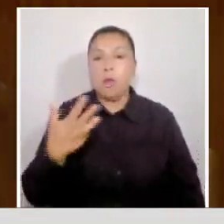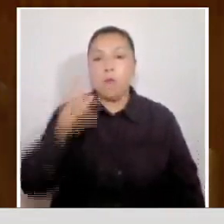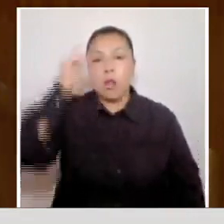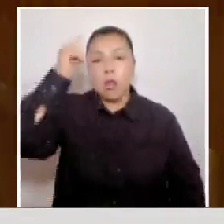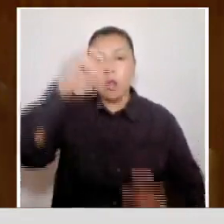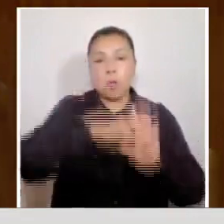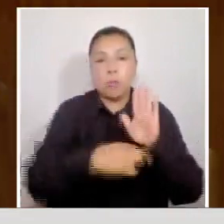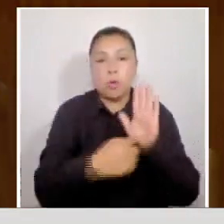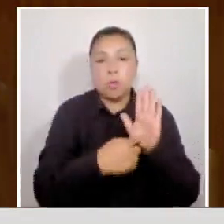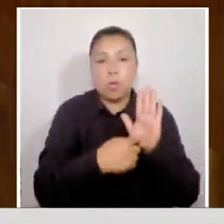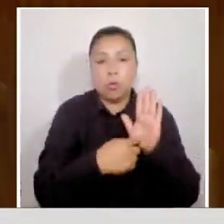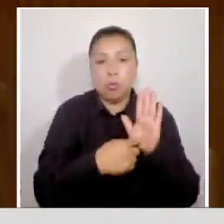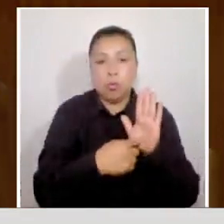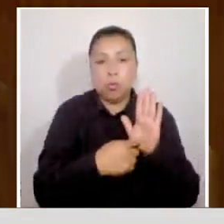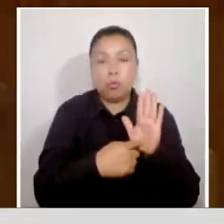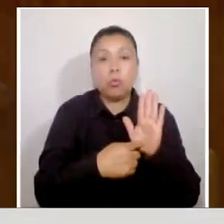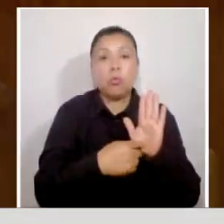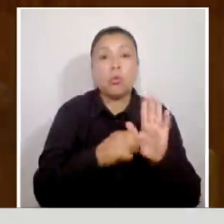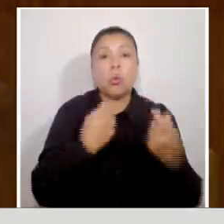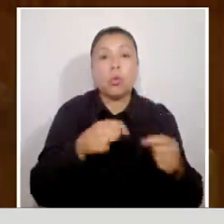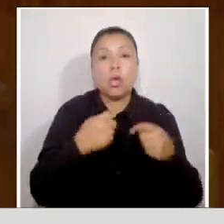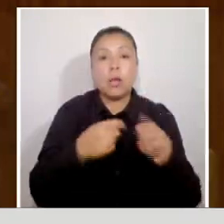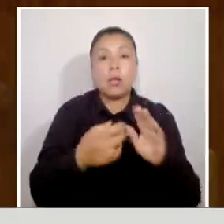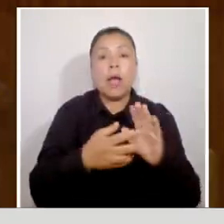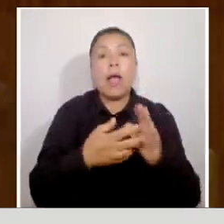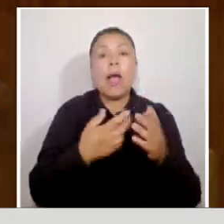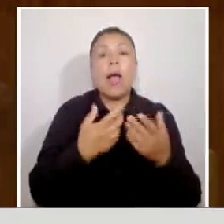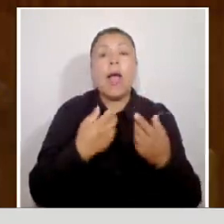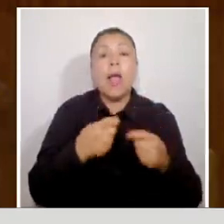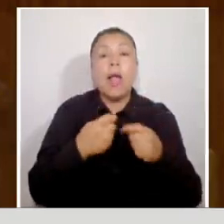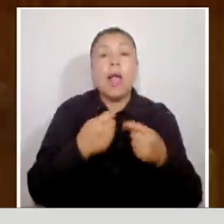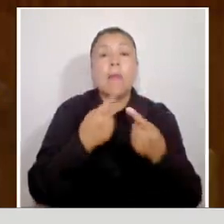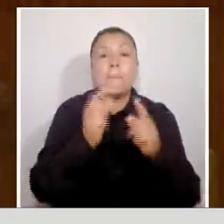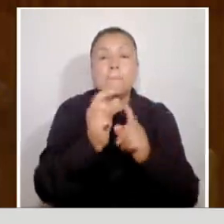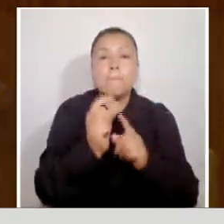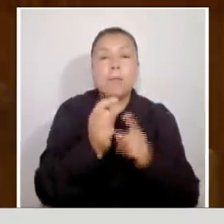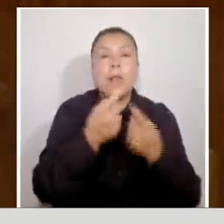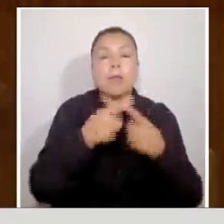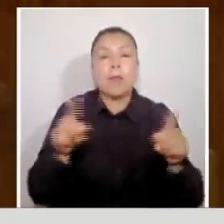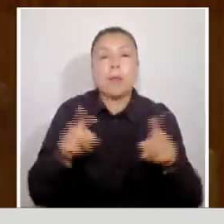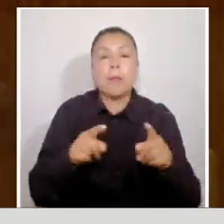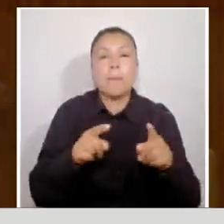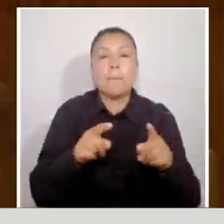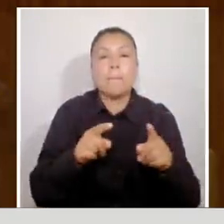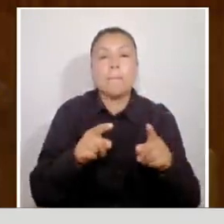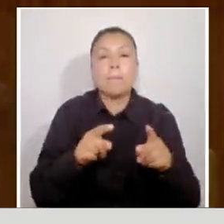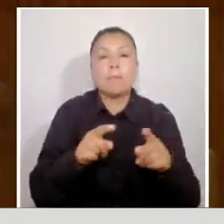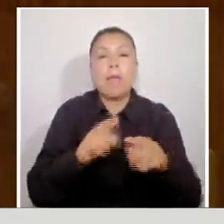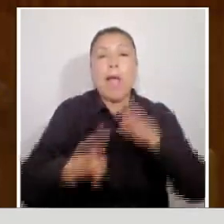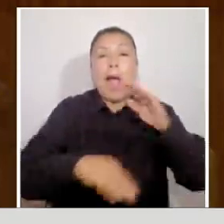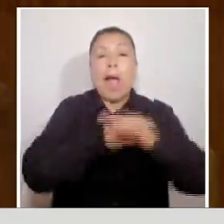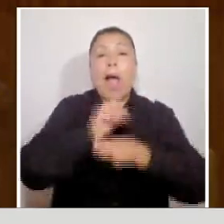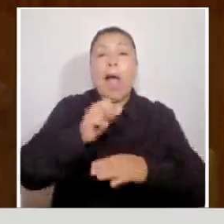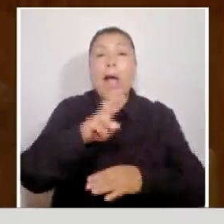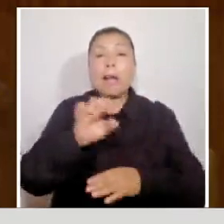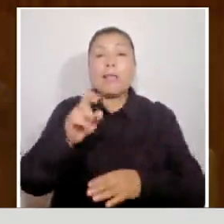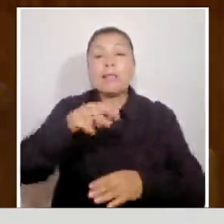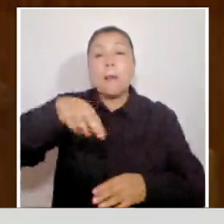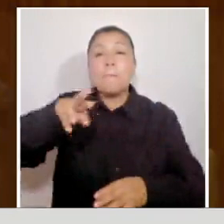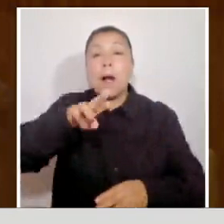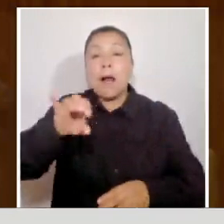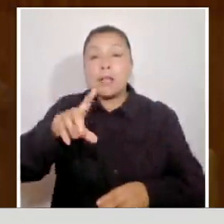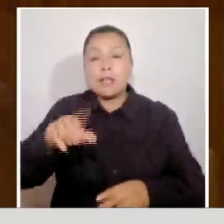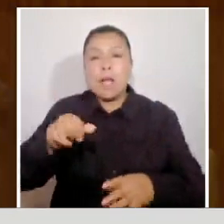proyecto de ley consiste eliminar el tratamiento diferenciado de determinadas artes marciales respecto de las demás